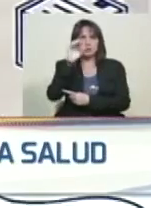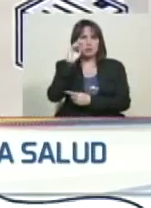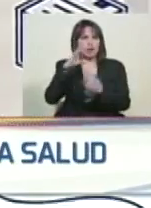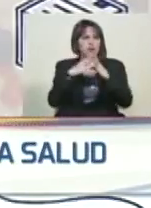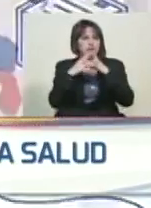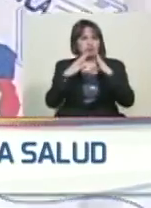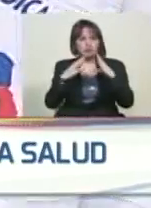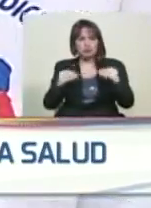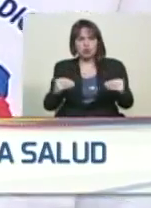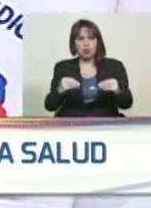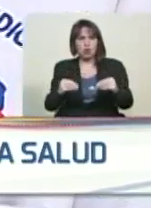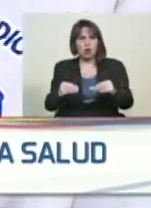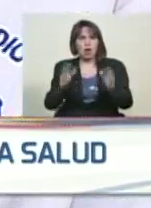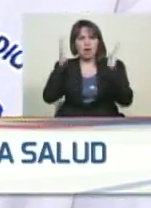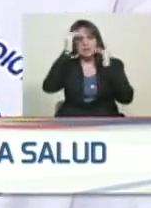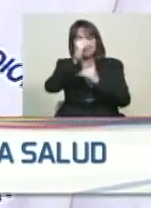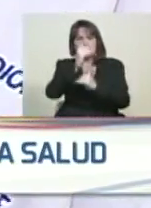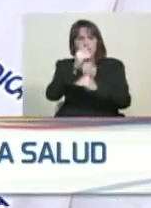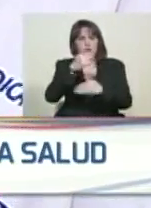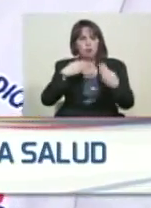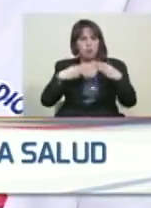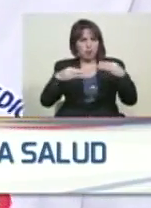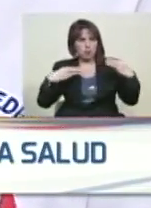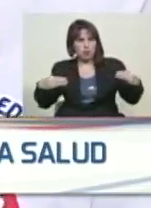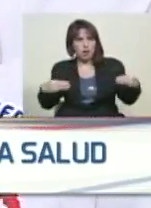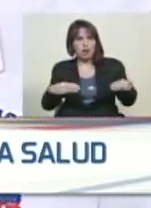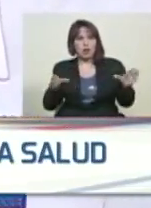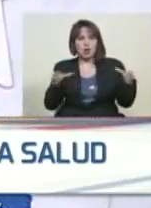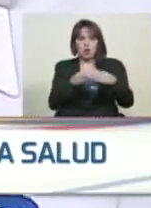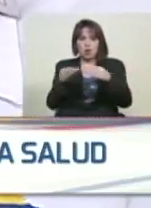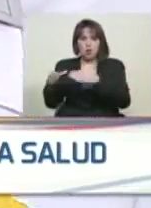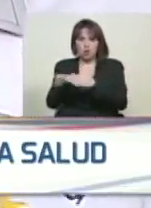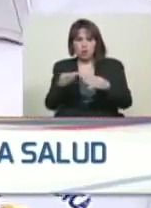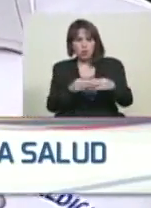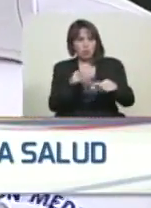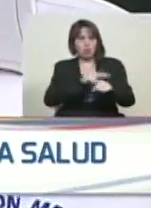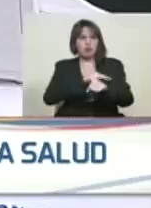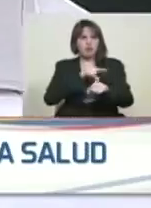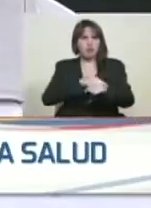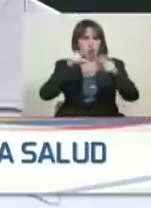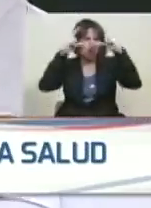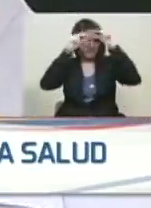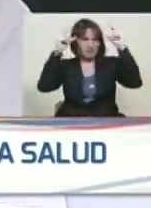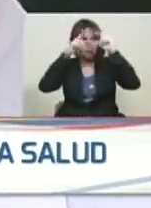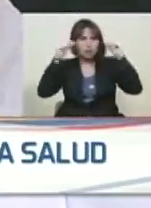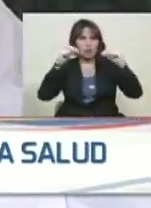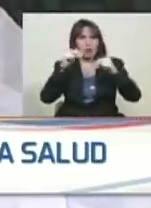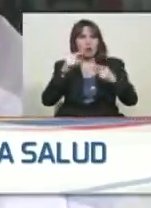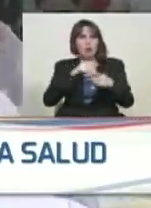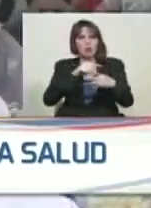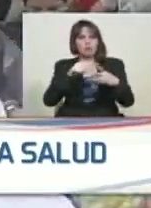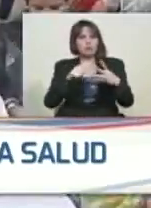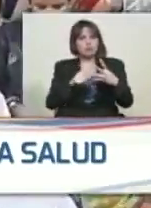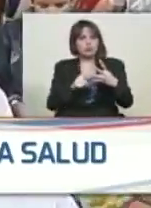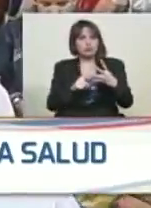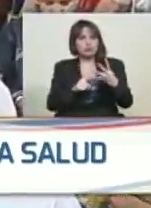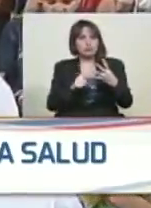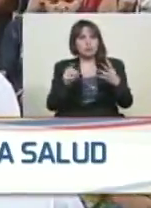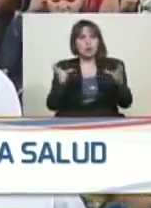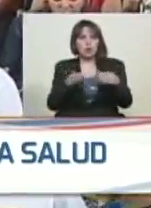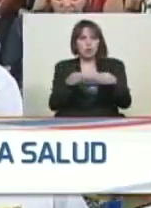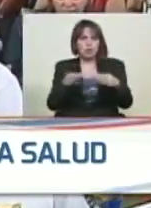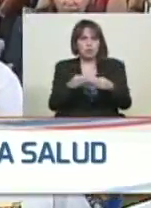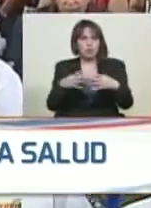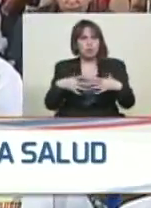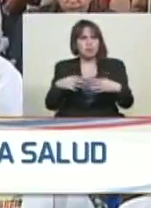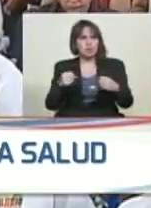consultorios populares, con los equipos básicos de salud, médicos, médicas, enfermeras, personales de los comités de salud, además en